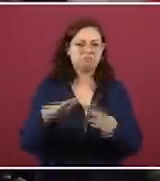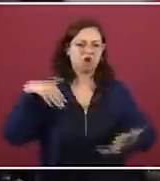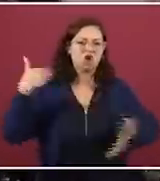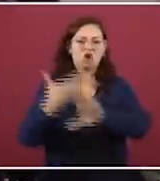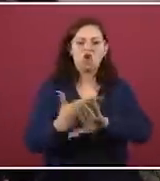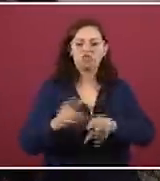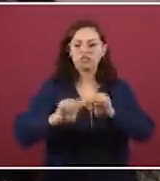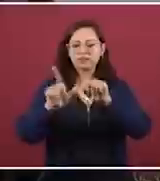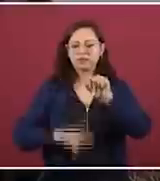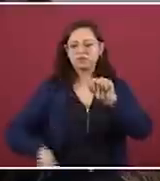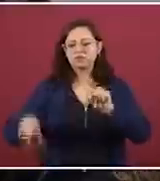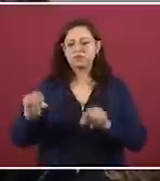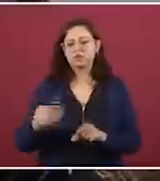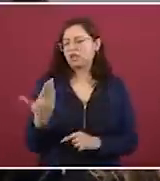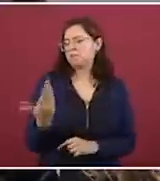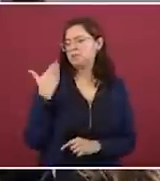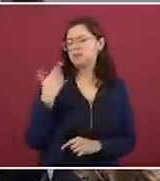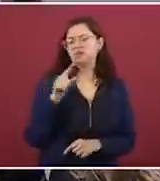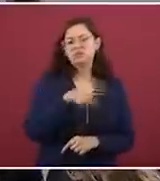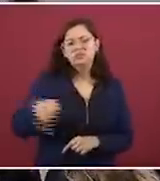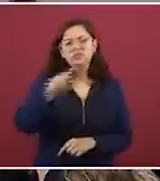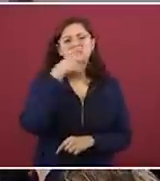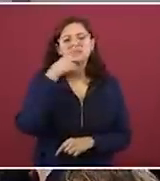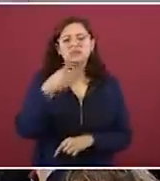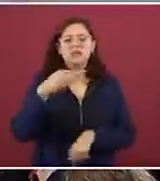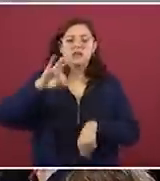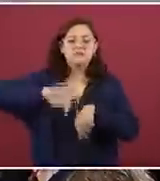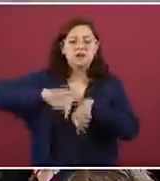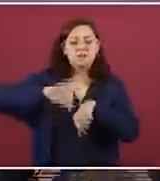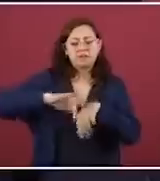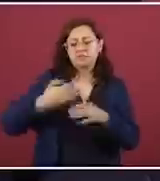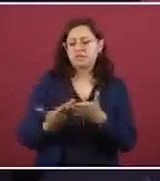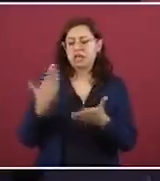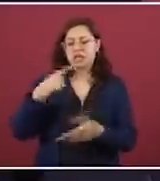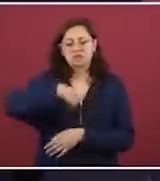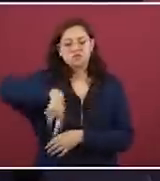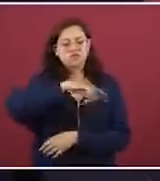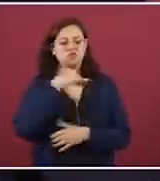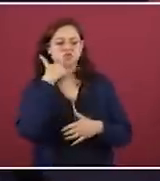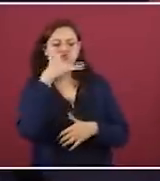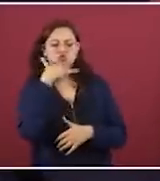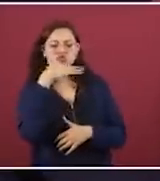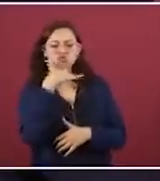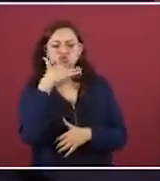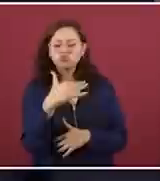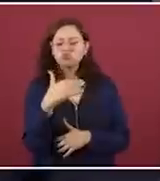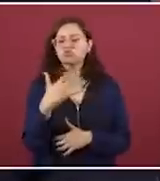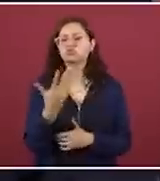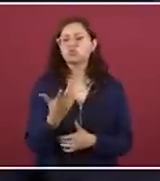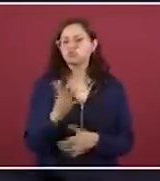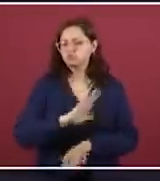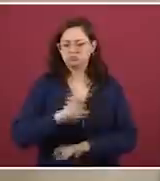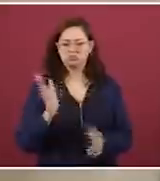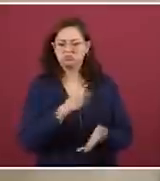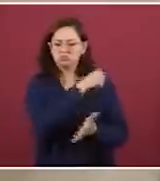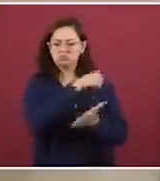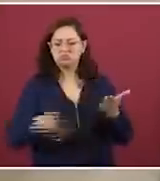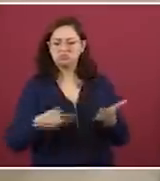en corrupción durante el sexenio pasado. En días recientes, Grufesa y Maipo